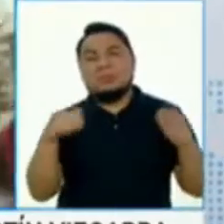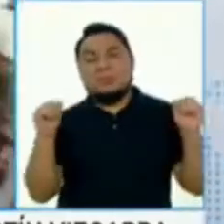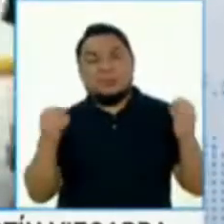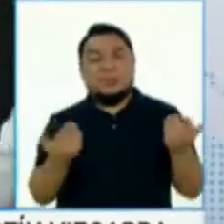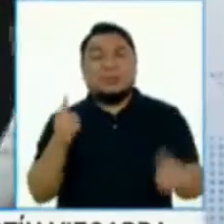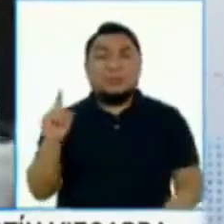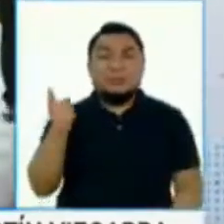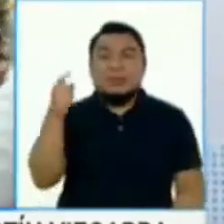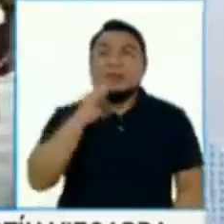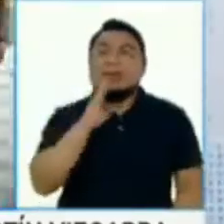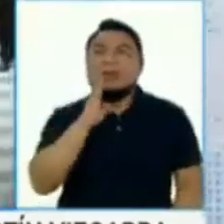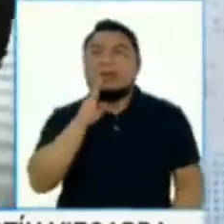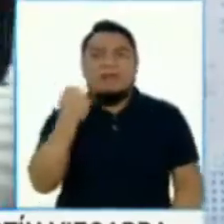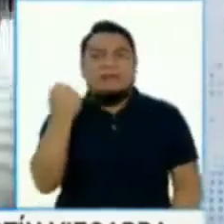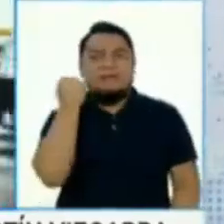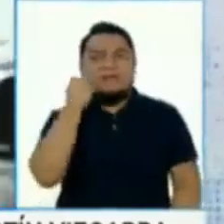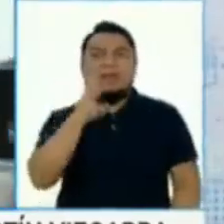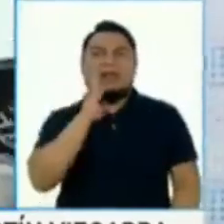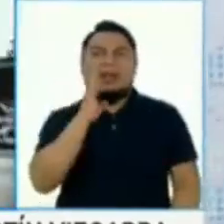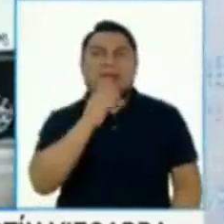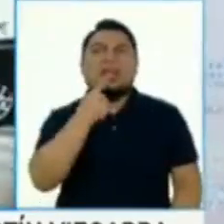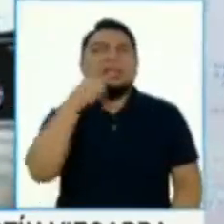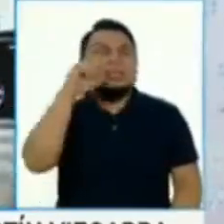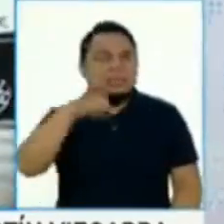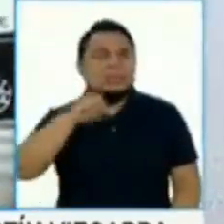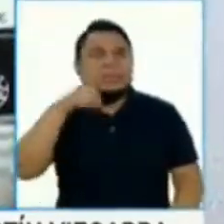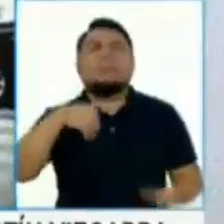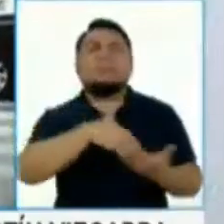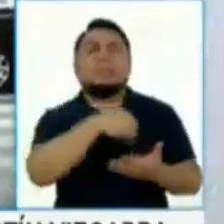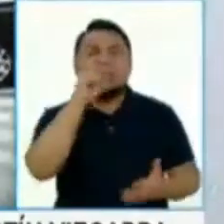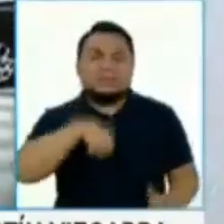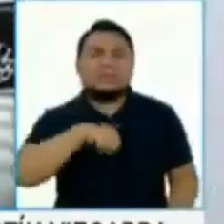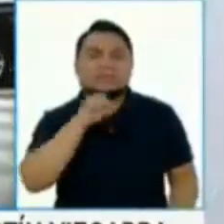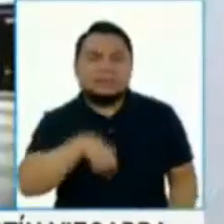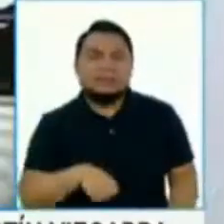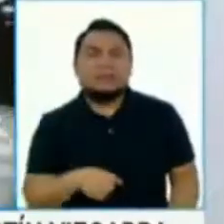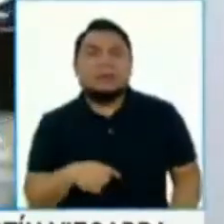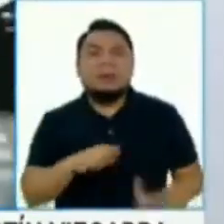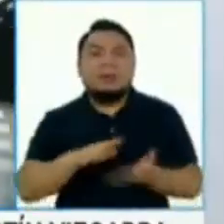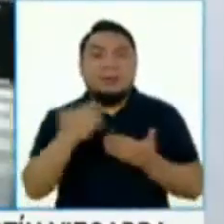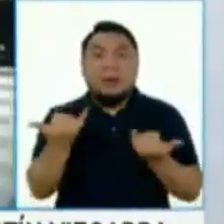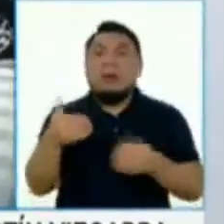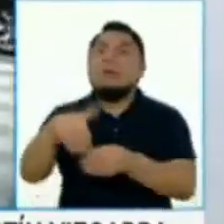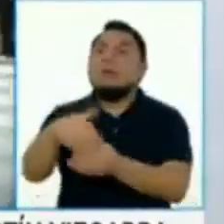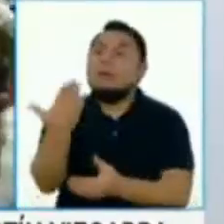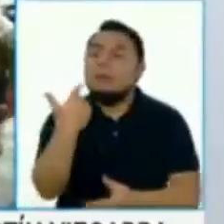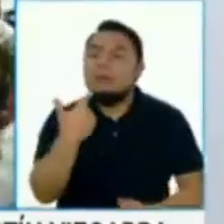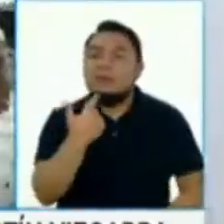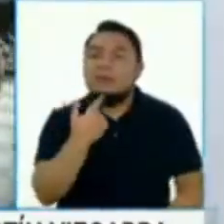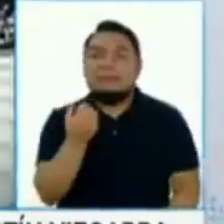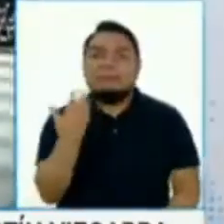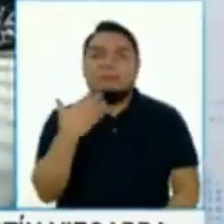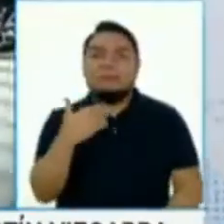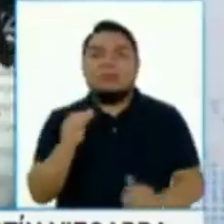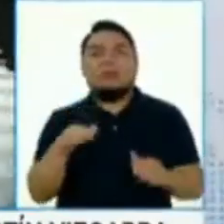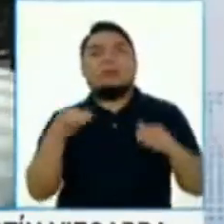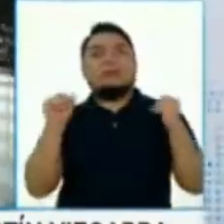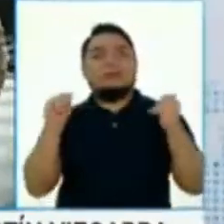principio tuvieron un discurso bastante fuerte por encima la vacancia y que hoy hemos visto han retrocedido absteniéndose